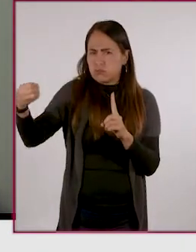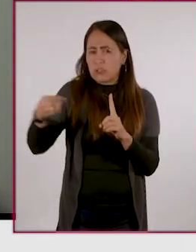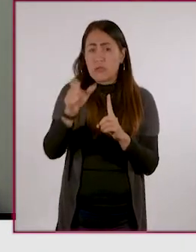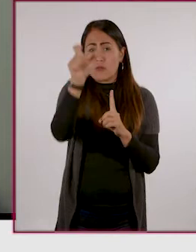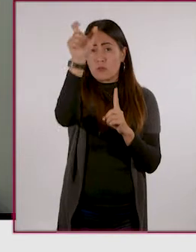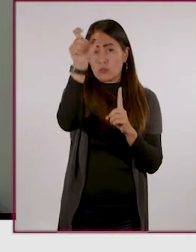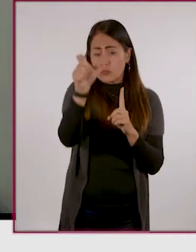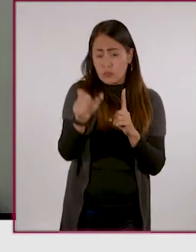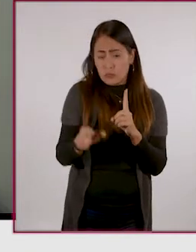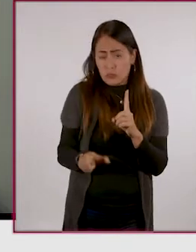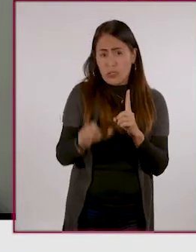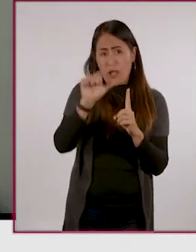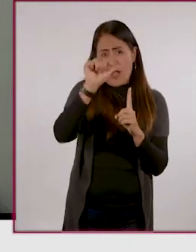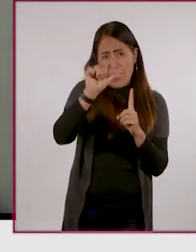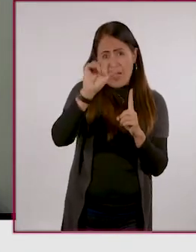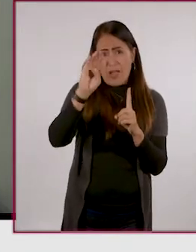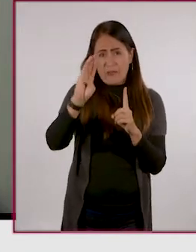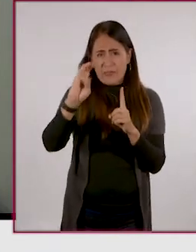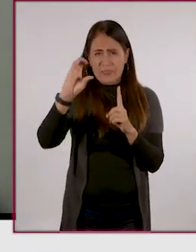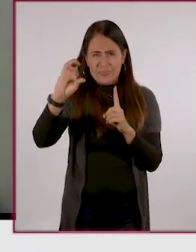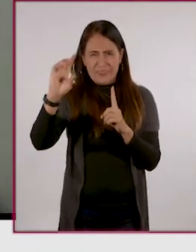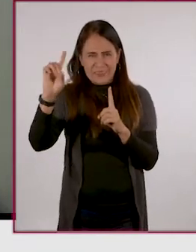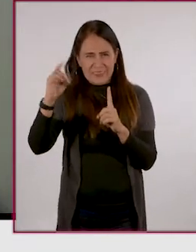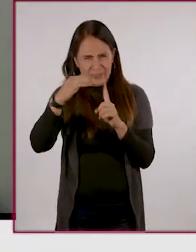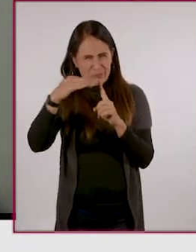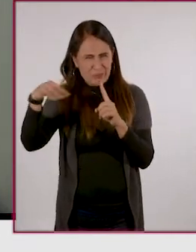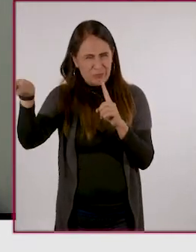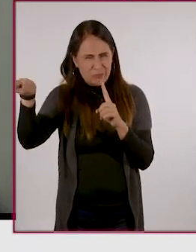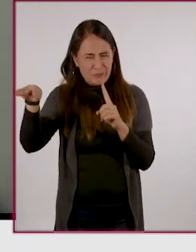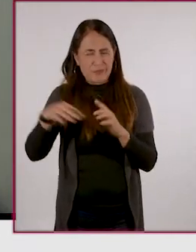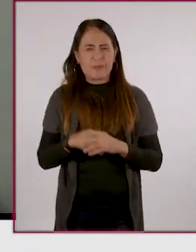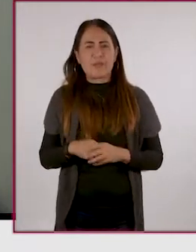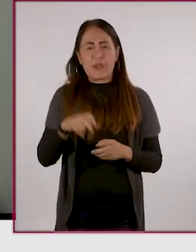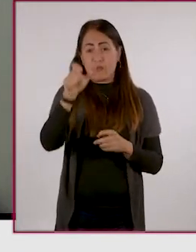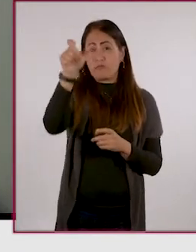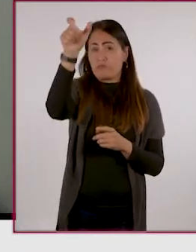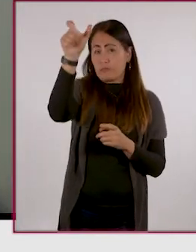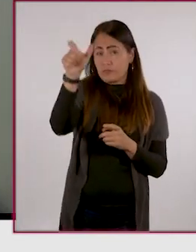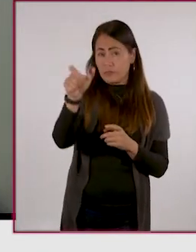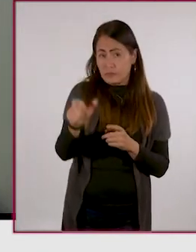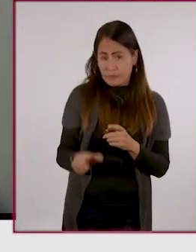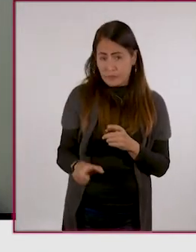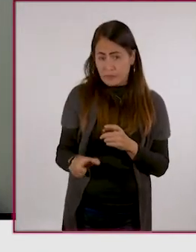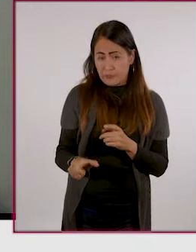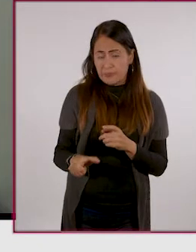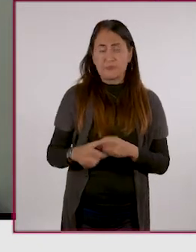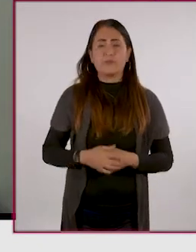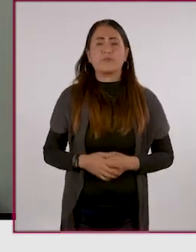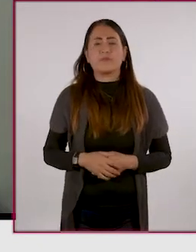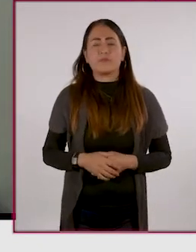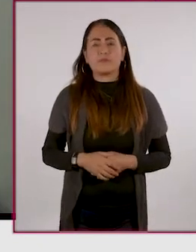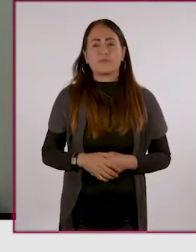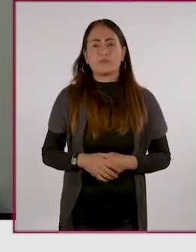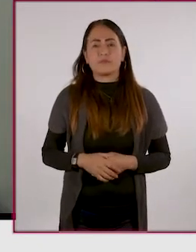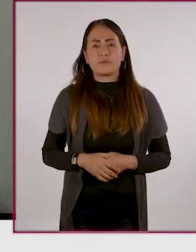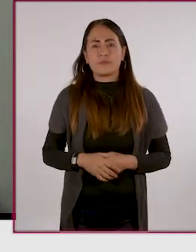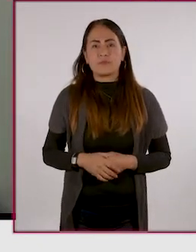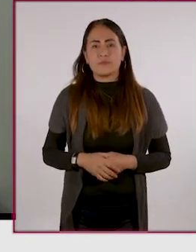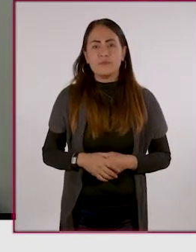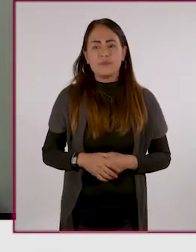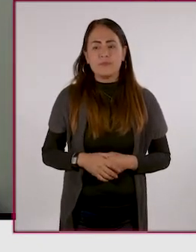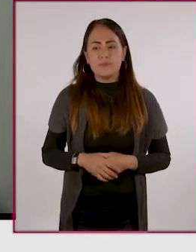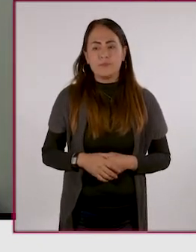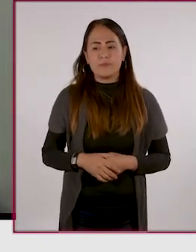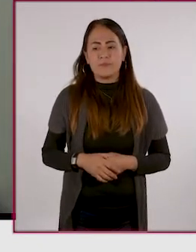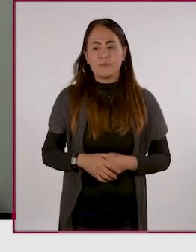sea, tener claro que las columnas, que son en vertical, ¿no? Son